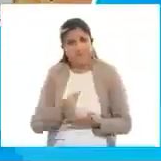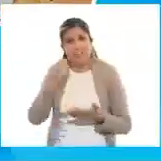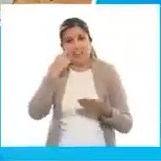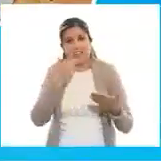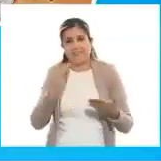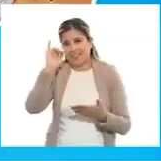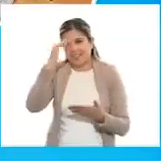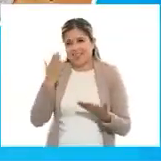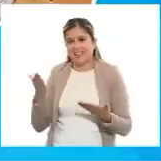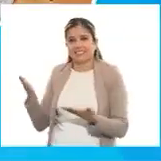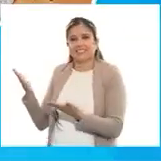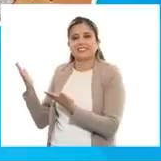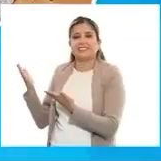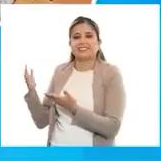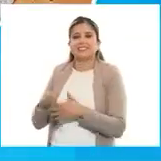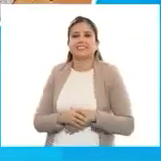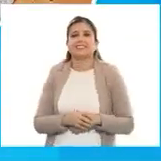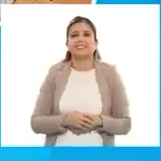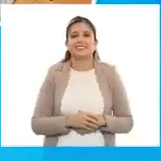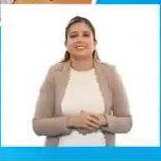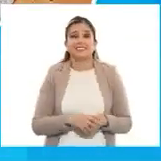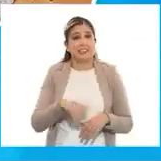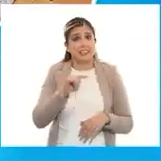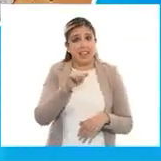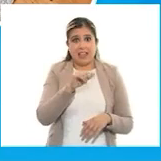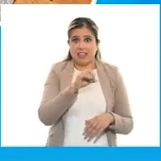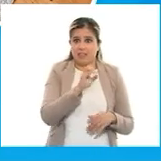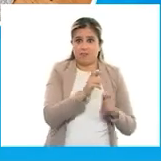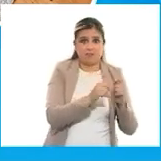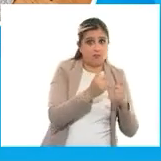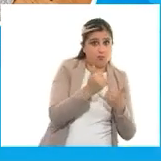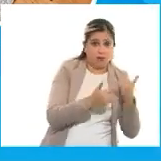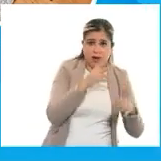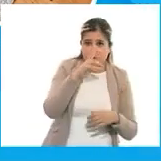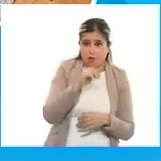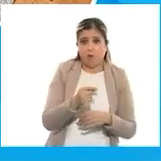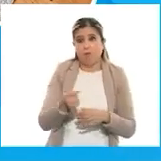la imagen, Tadeo no debe estar jugando si no realizó su...